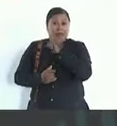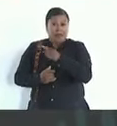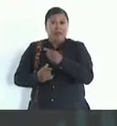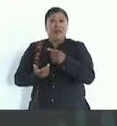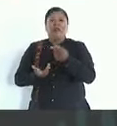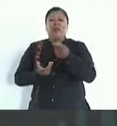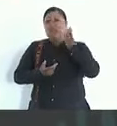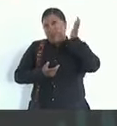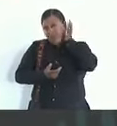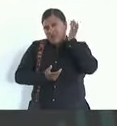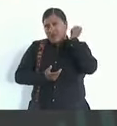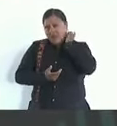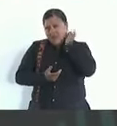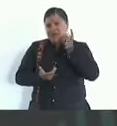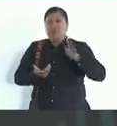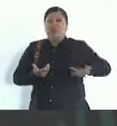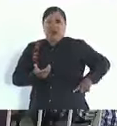Legislativo,